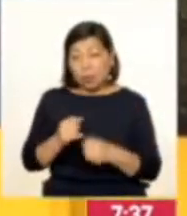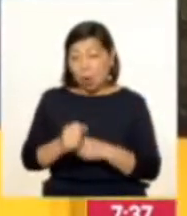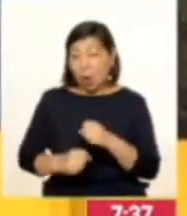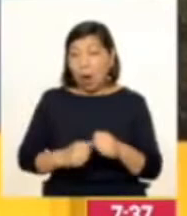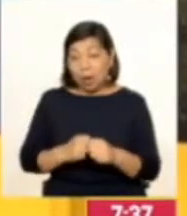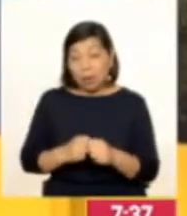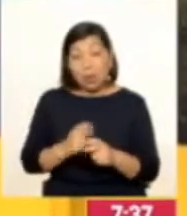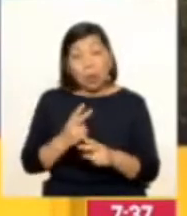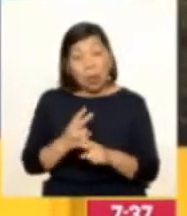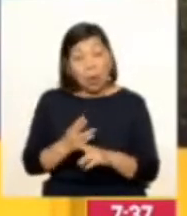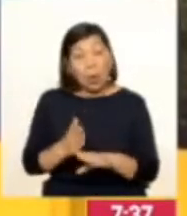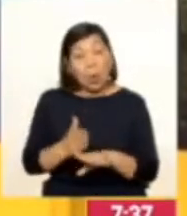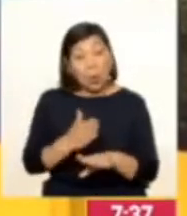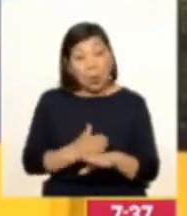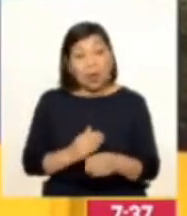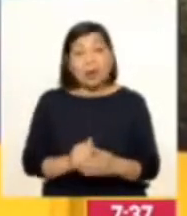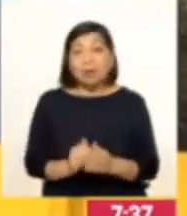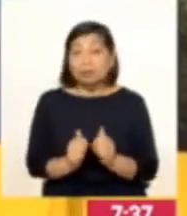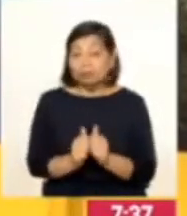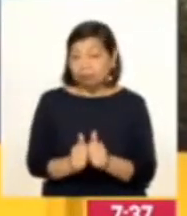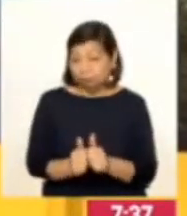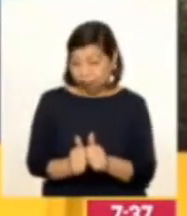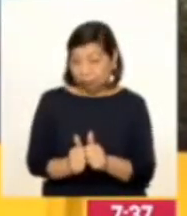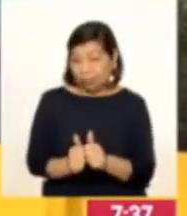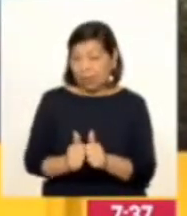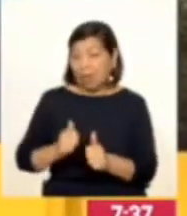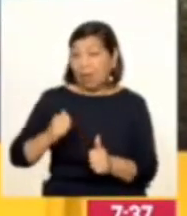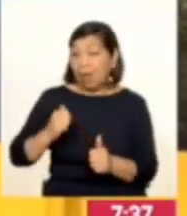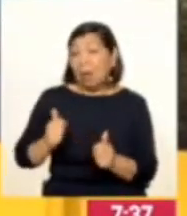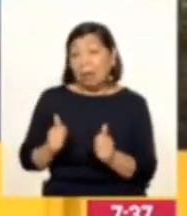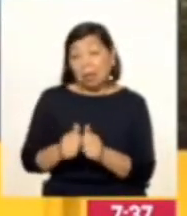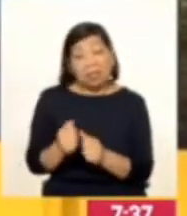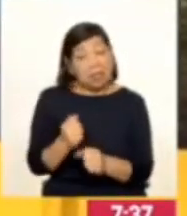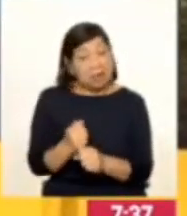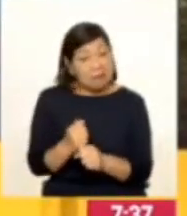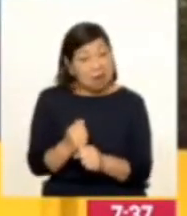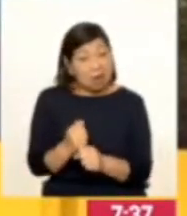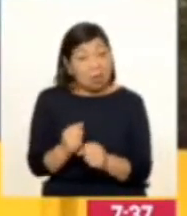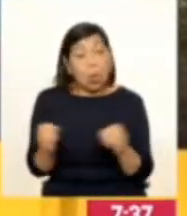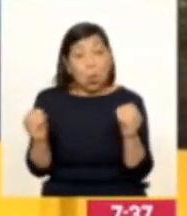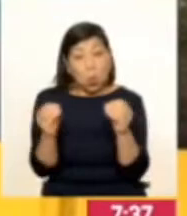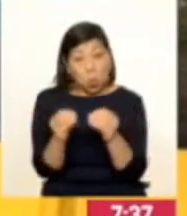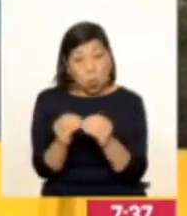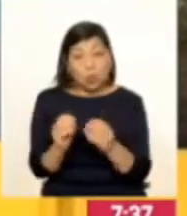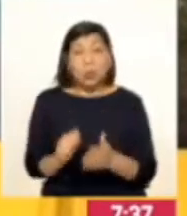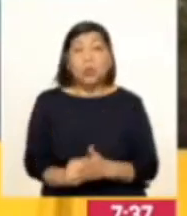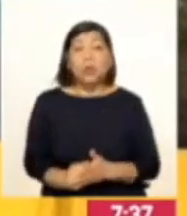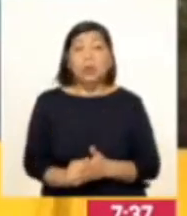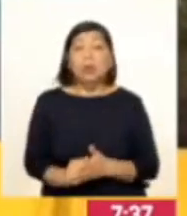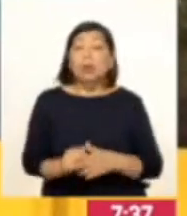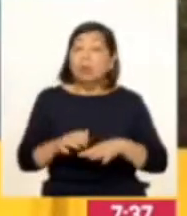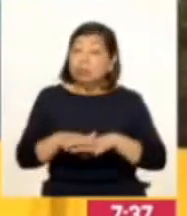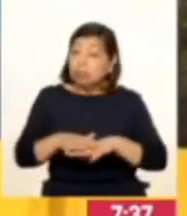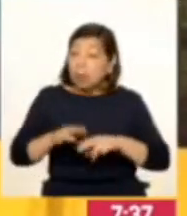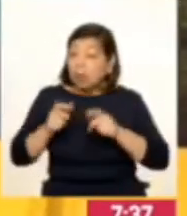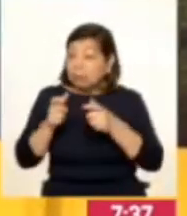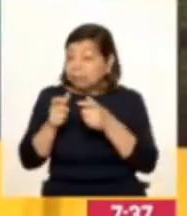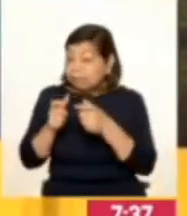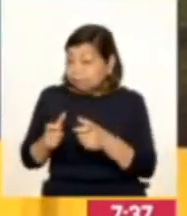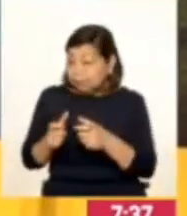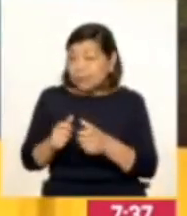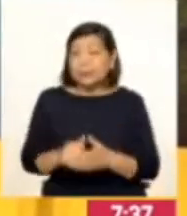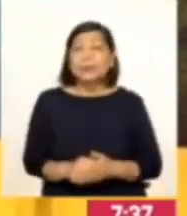prevenir no acompañar a las autoridades a eh digamos analizar supervisar